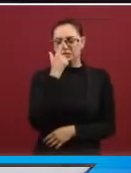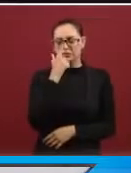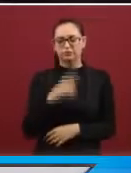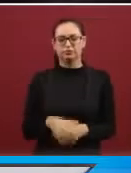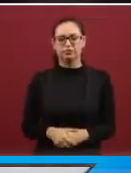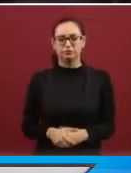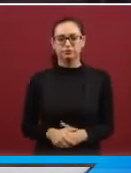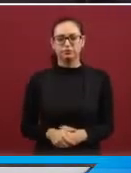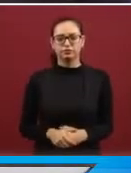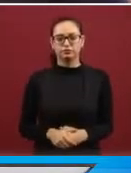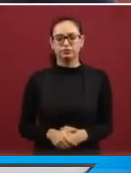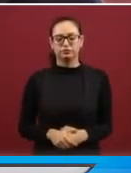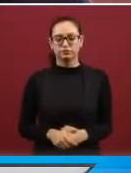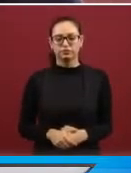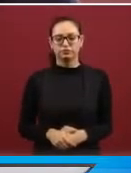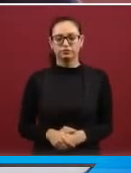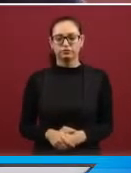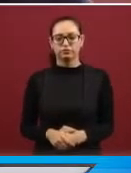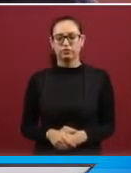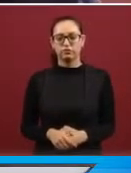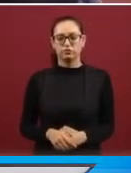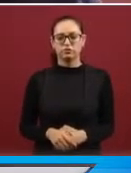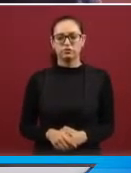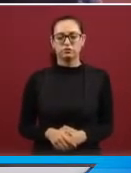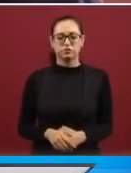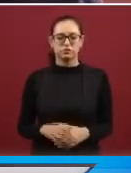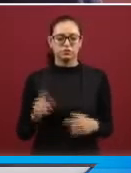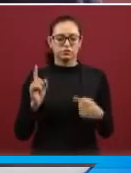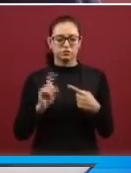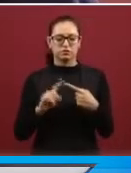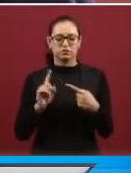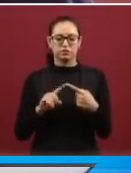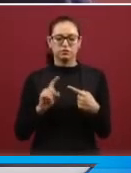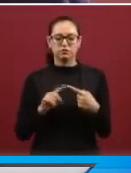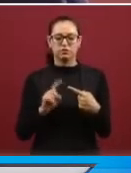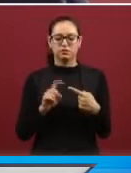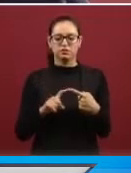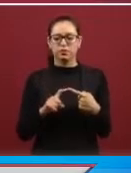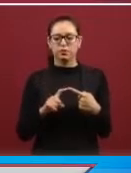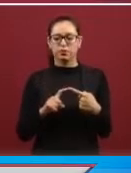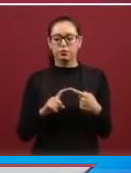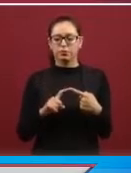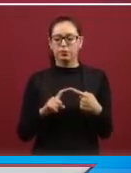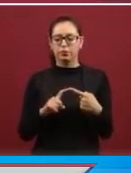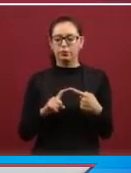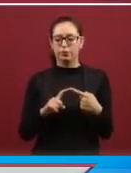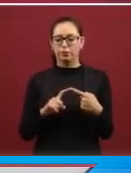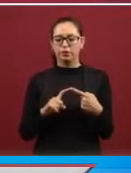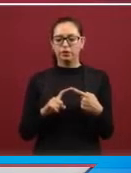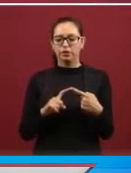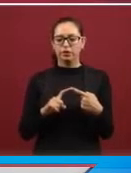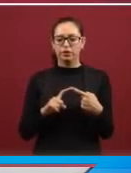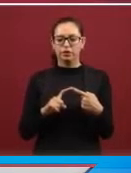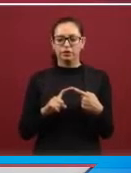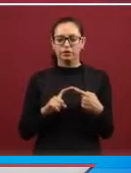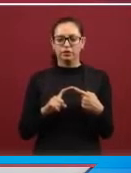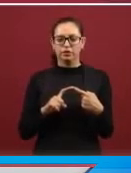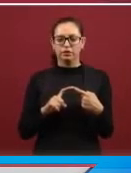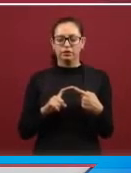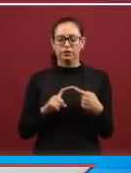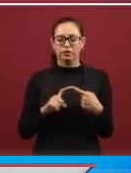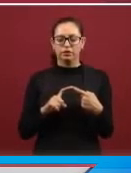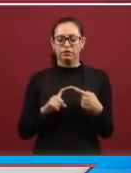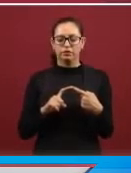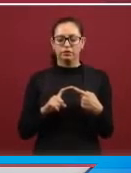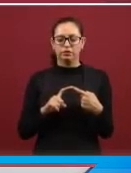Fraudes con Enrique Peña Nieto. El tema más conocido es el de la